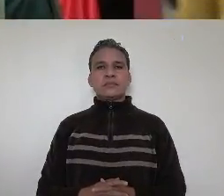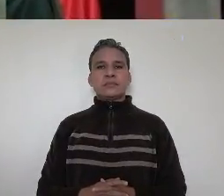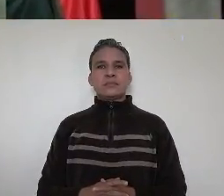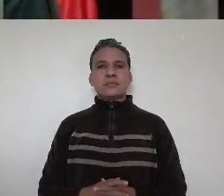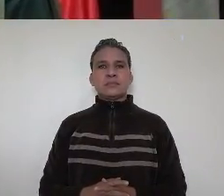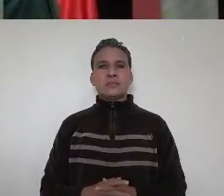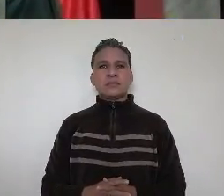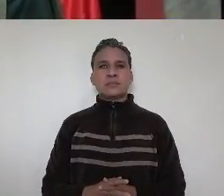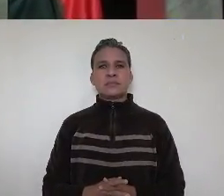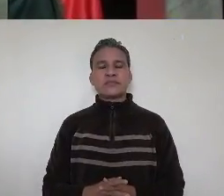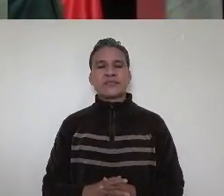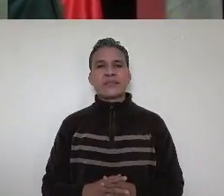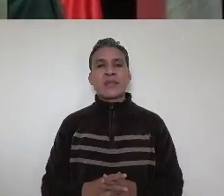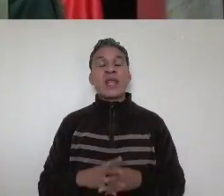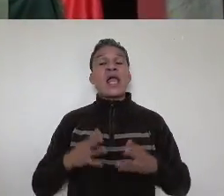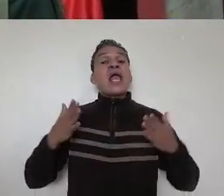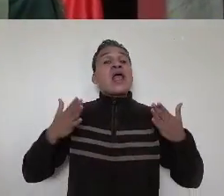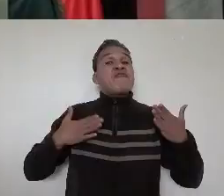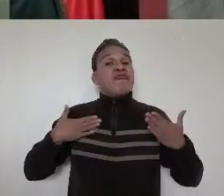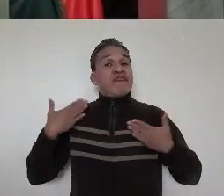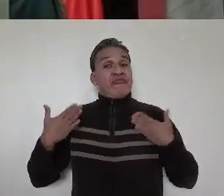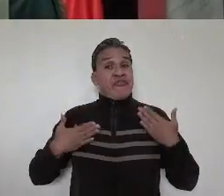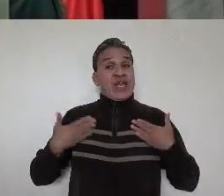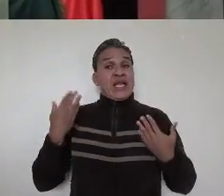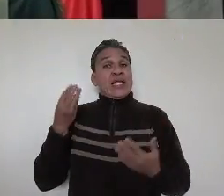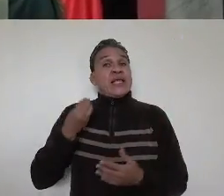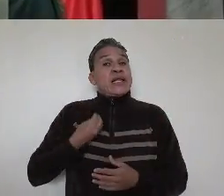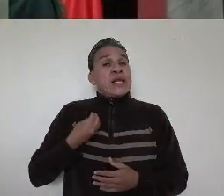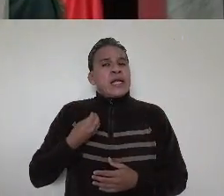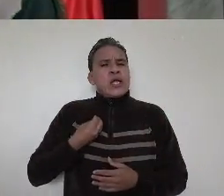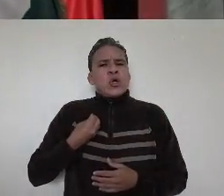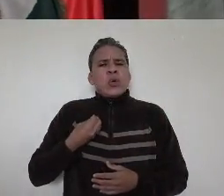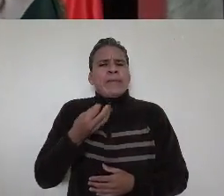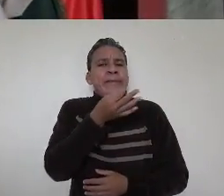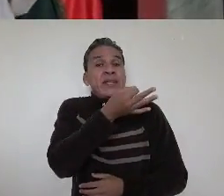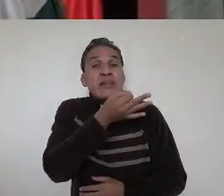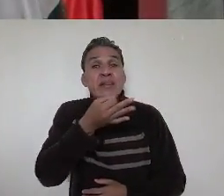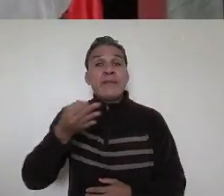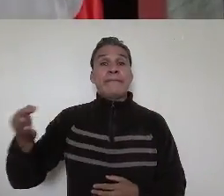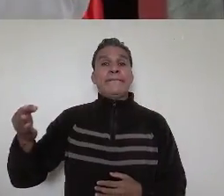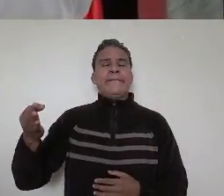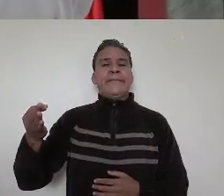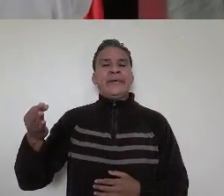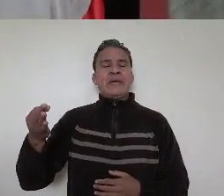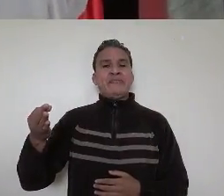Dichoso el que con vida intachable